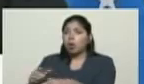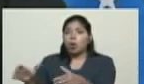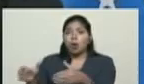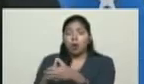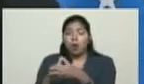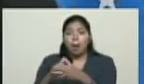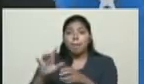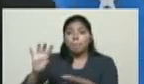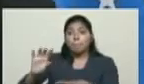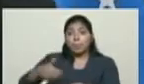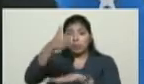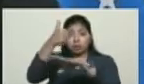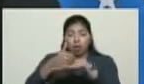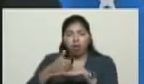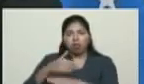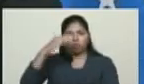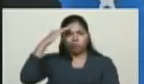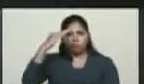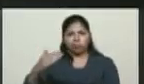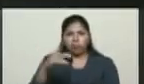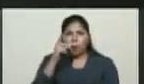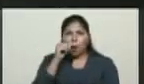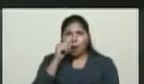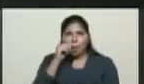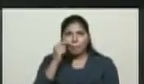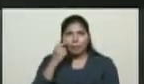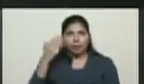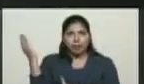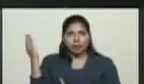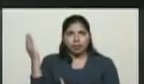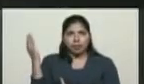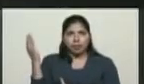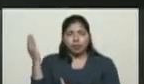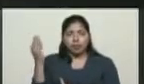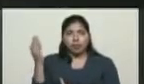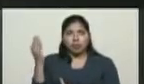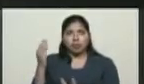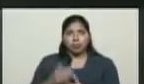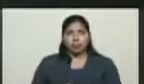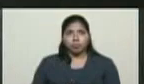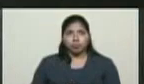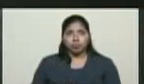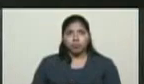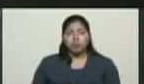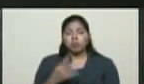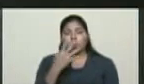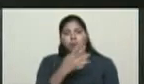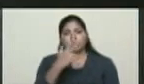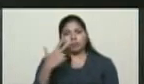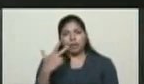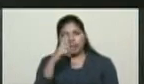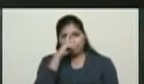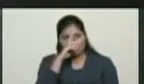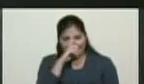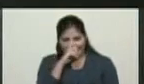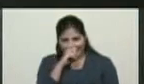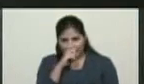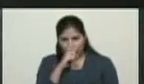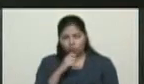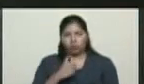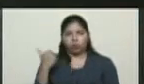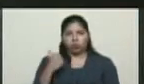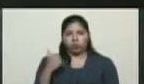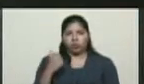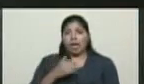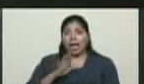teniente retirado Alberto Salazar Cabañas, alias Pancho, de 43 años de edad,